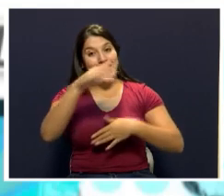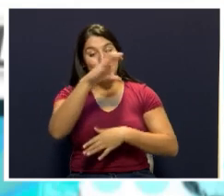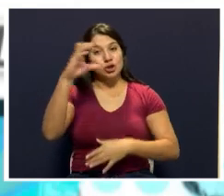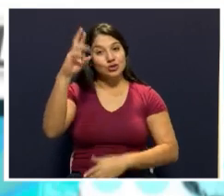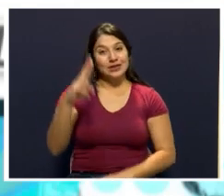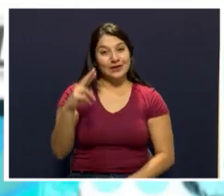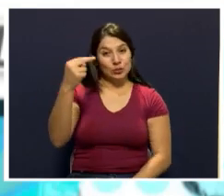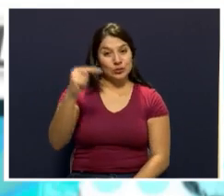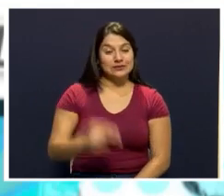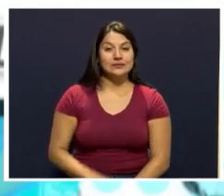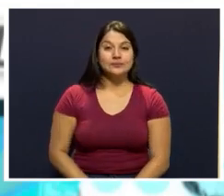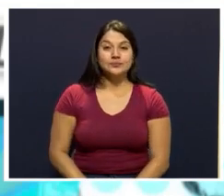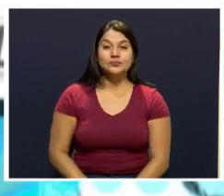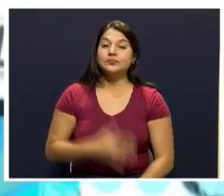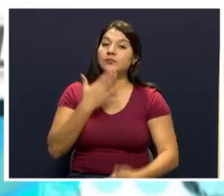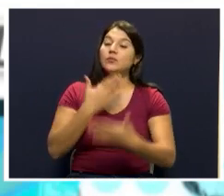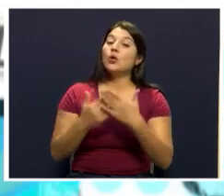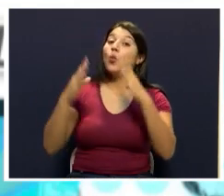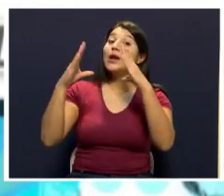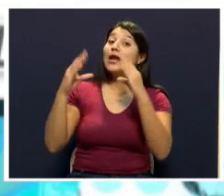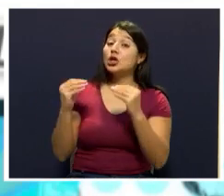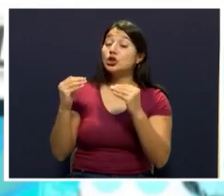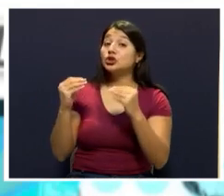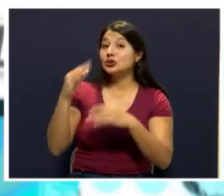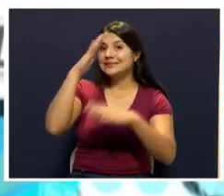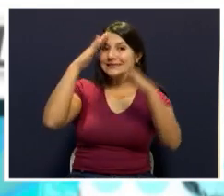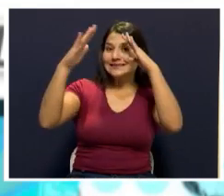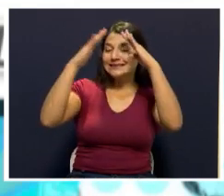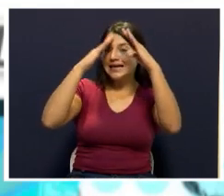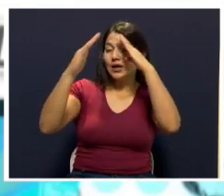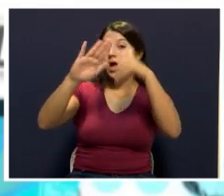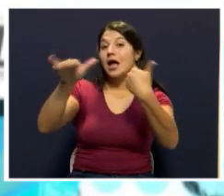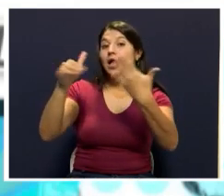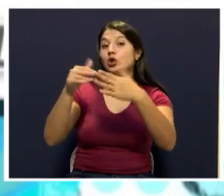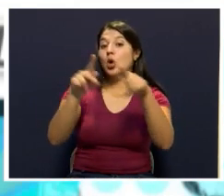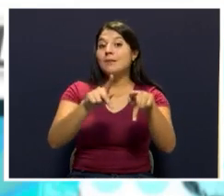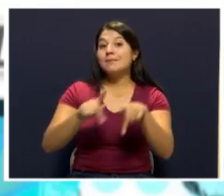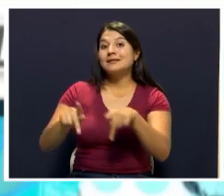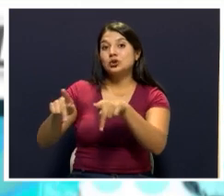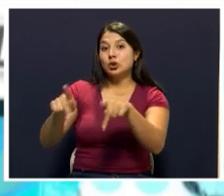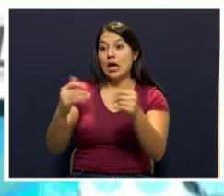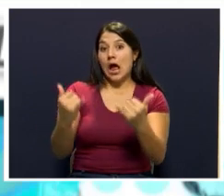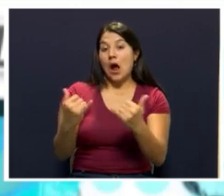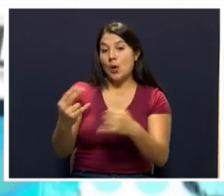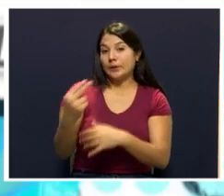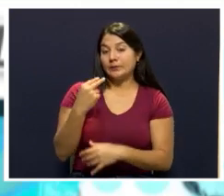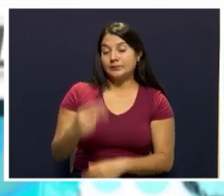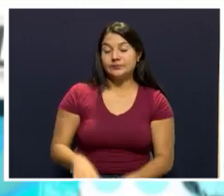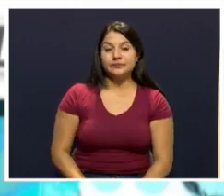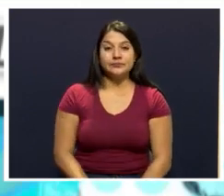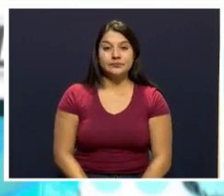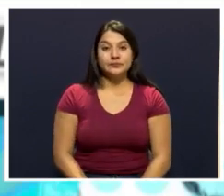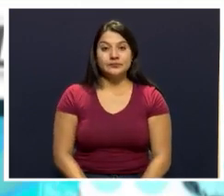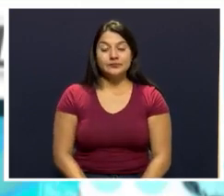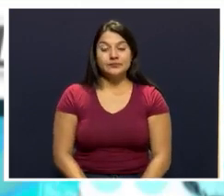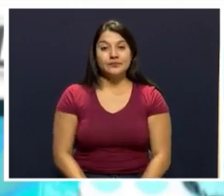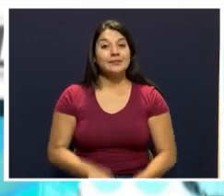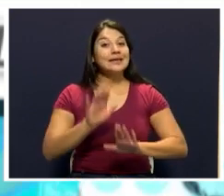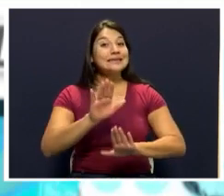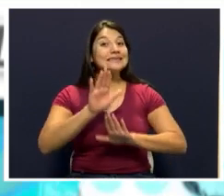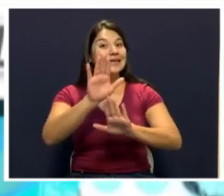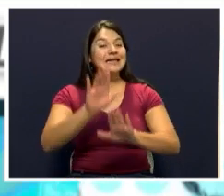Rica Noticias. Buenas noches, Ernesto, y un saludo muy cordial a todas las personas que nos están escuchando y observando.